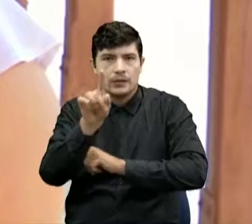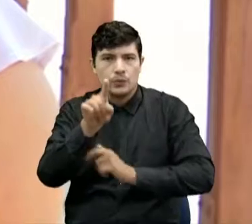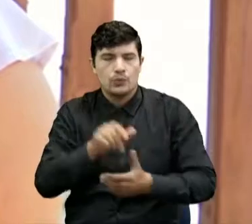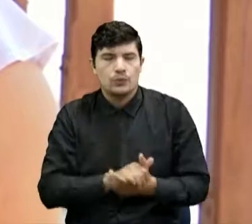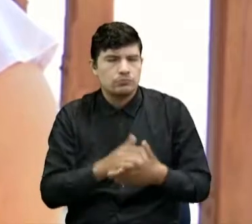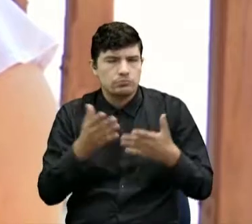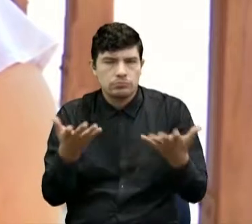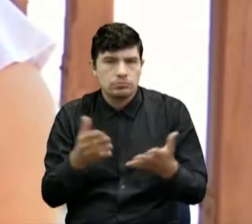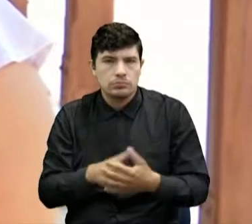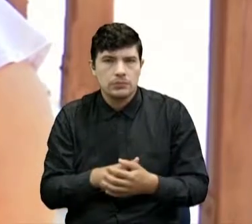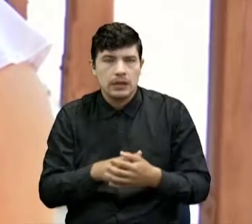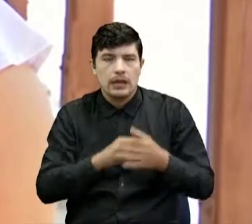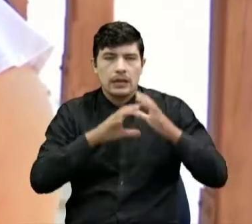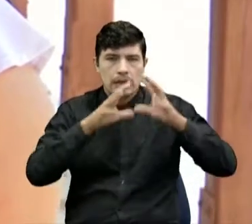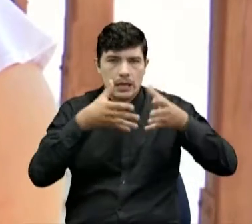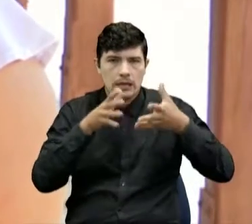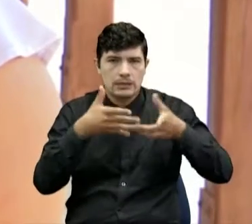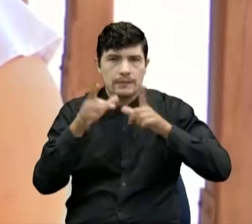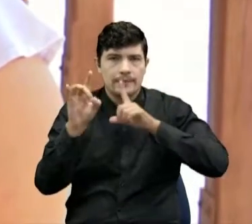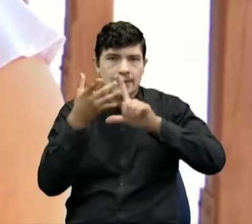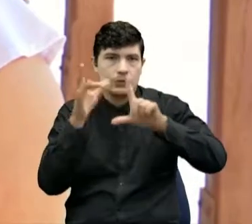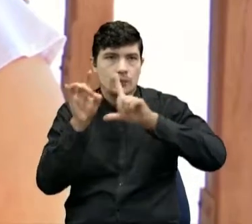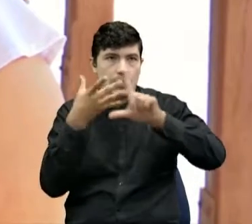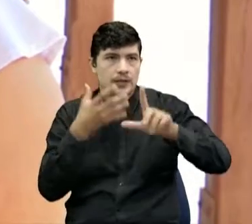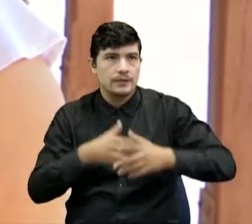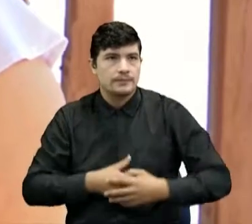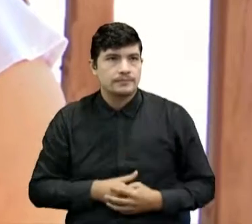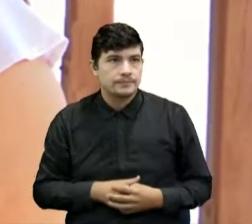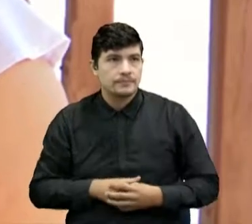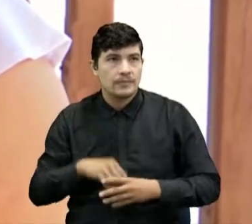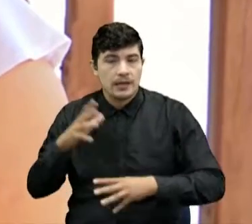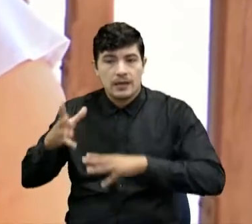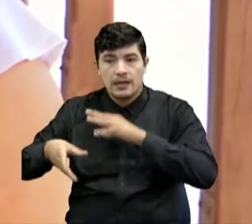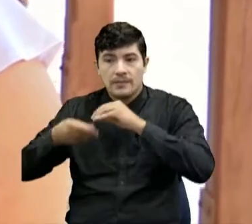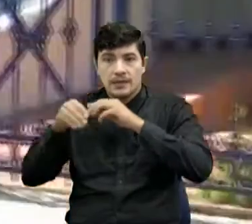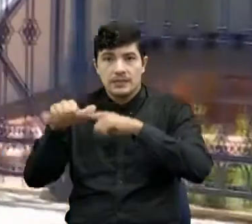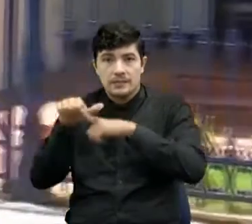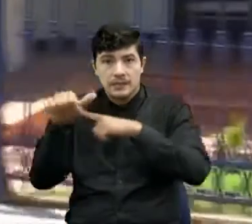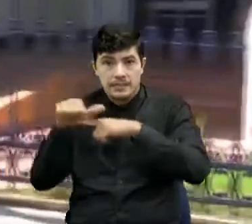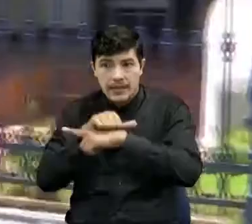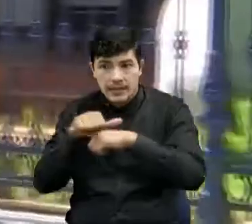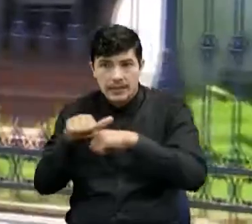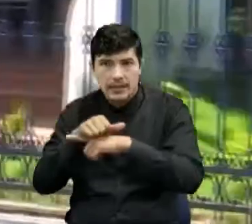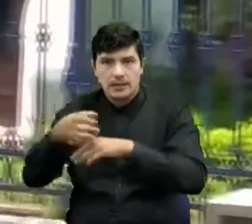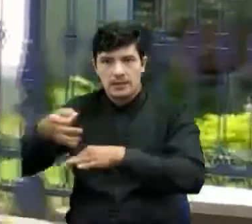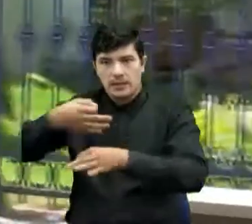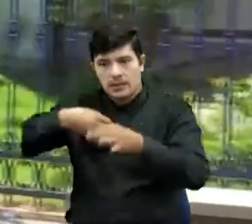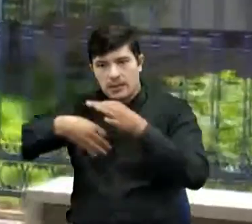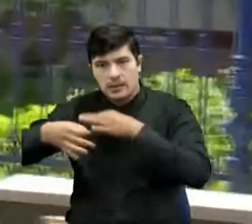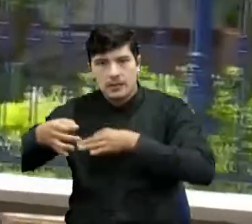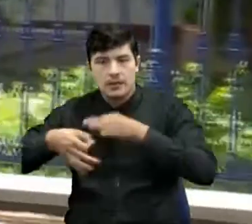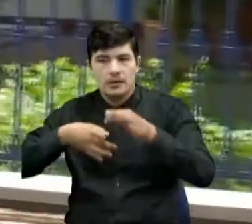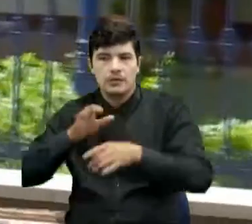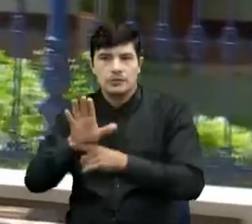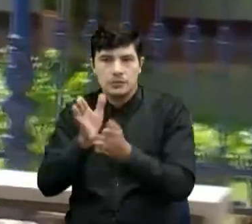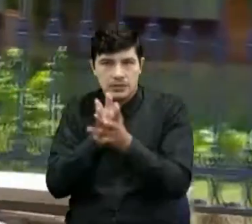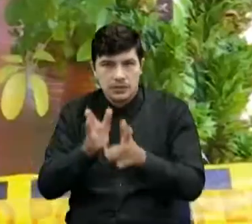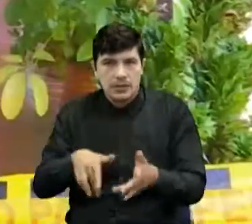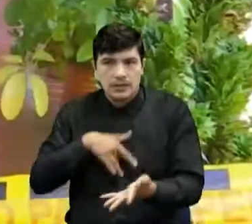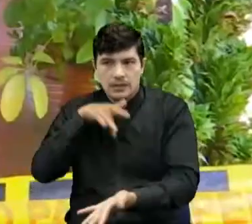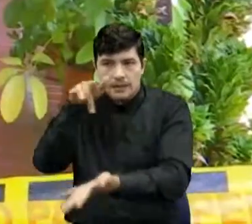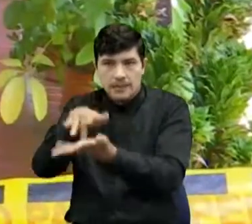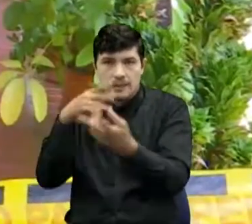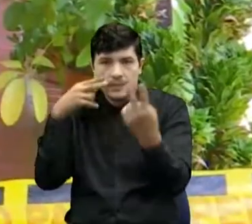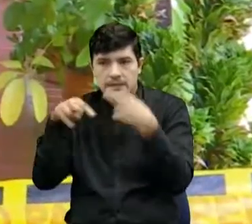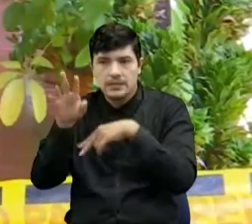trabajarán las clases con acceso remoto a las prácticas con alternancia los estudiantes visitan la sede